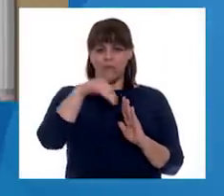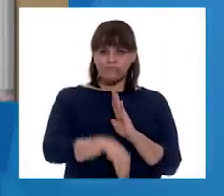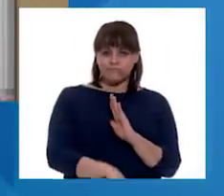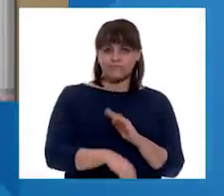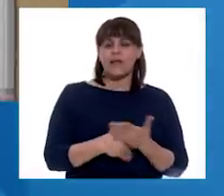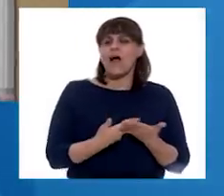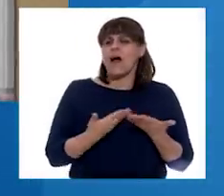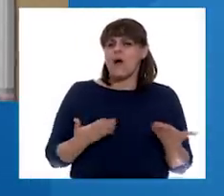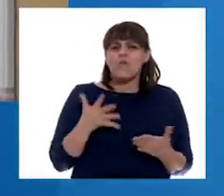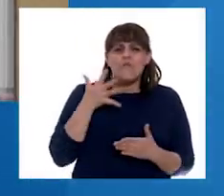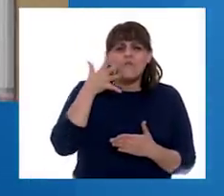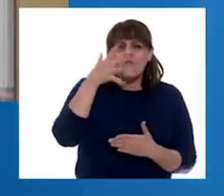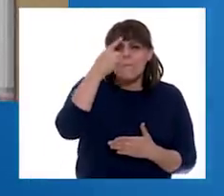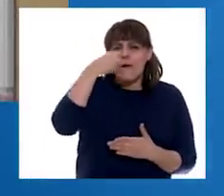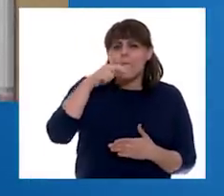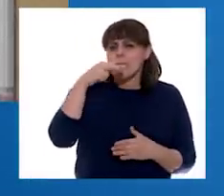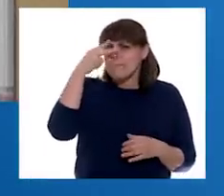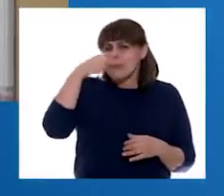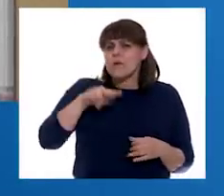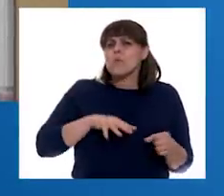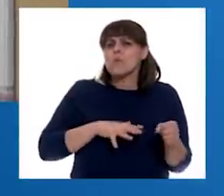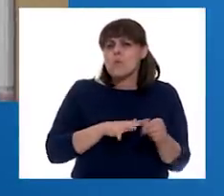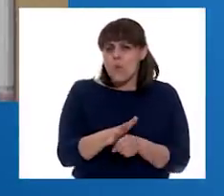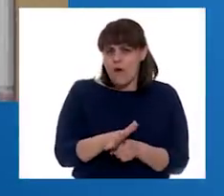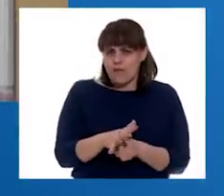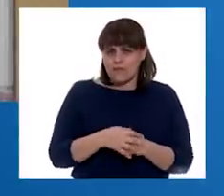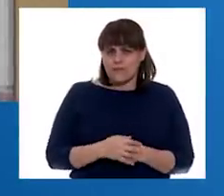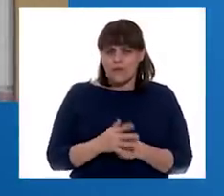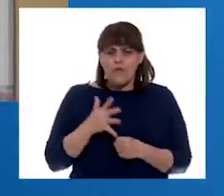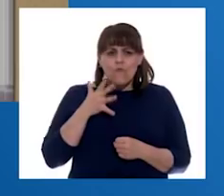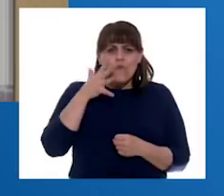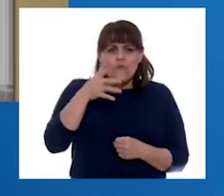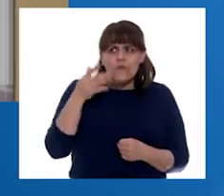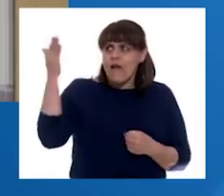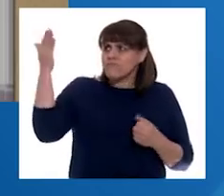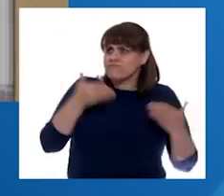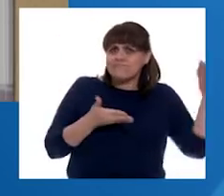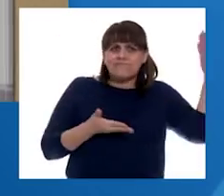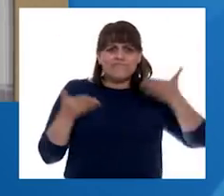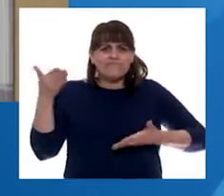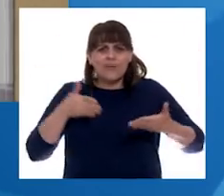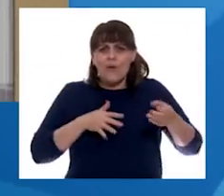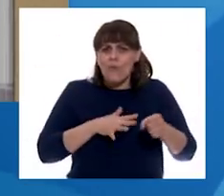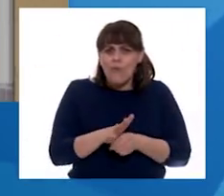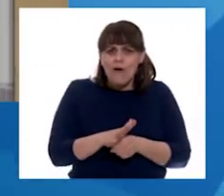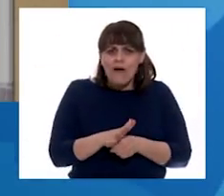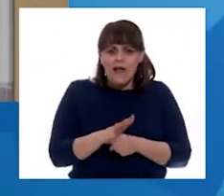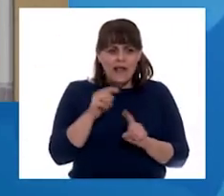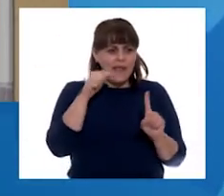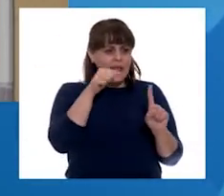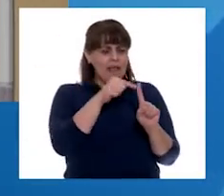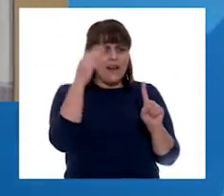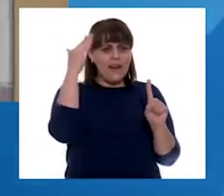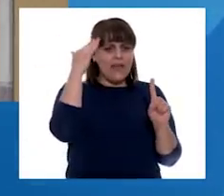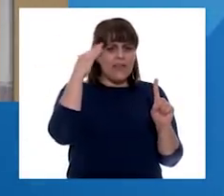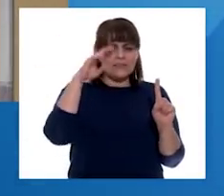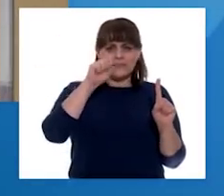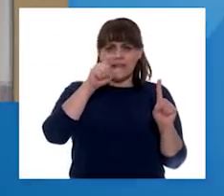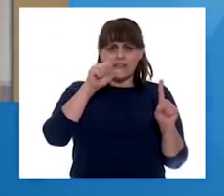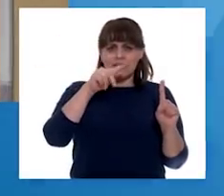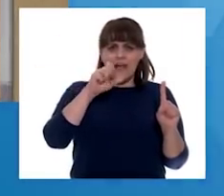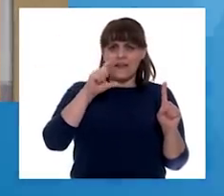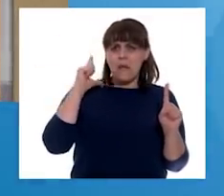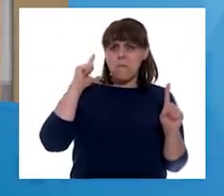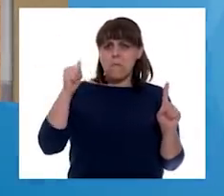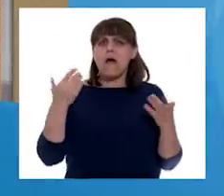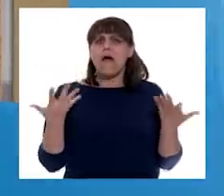Pero ahora, ¿qué futuro deparaba en México? ¿Qué otras invasiones estarían por llegar? ¿Qué ocurriría sin Santa Anna al frente del ejército? Sé testigo